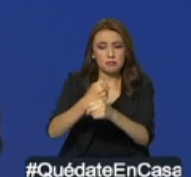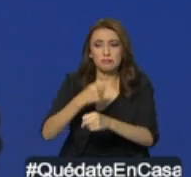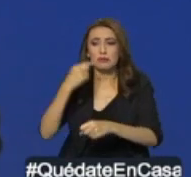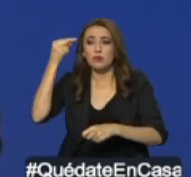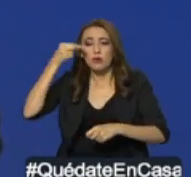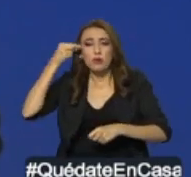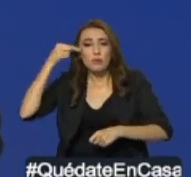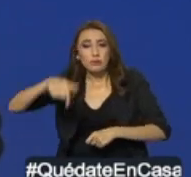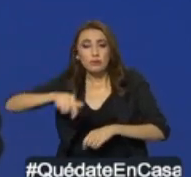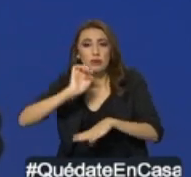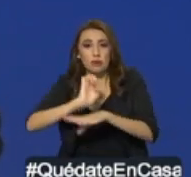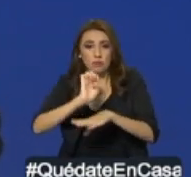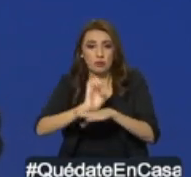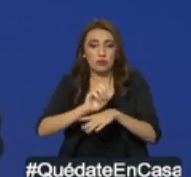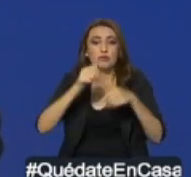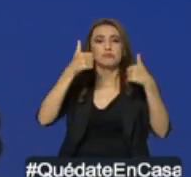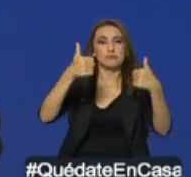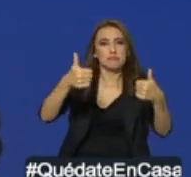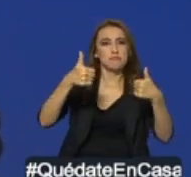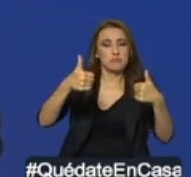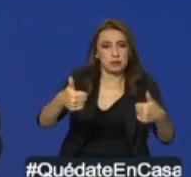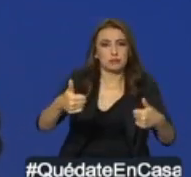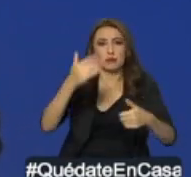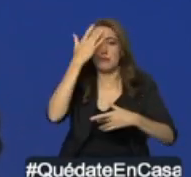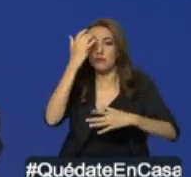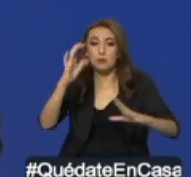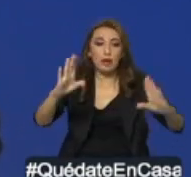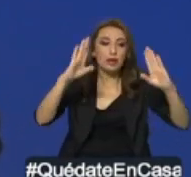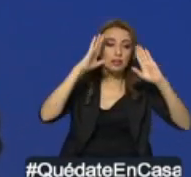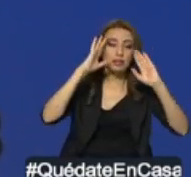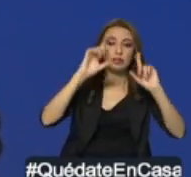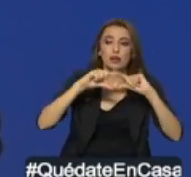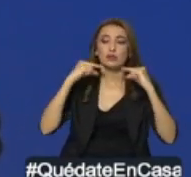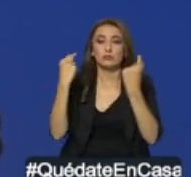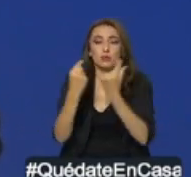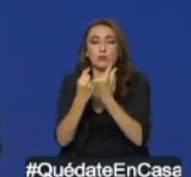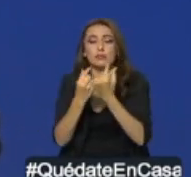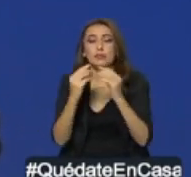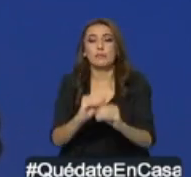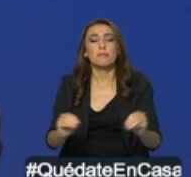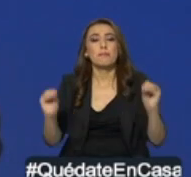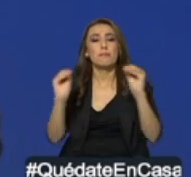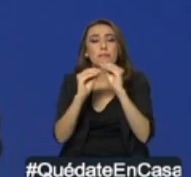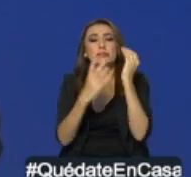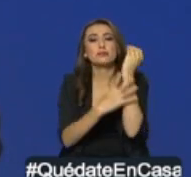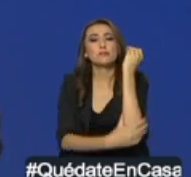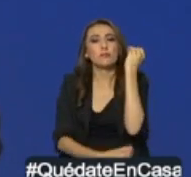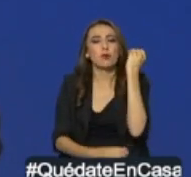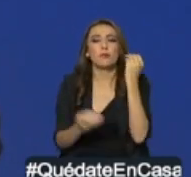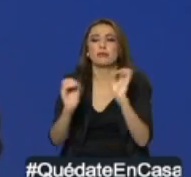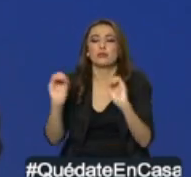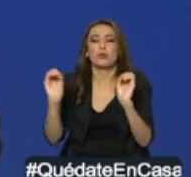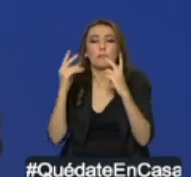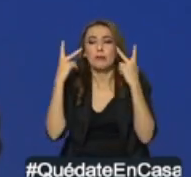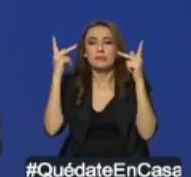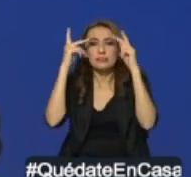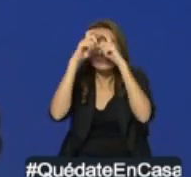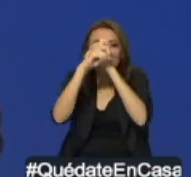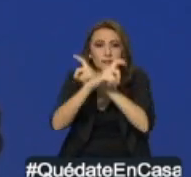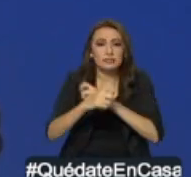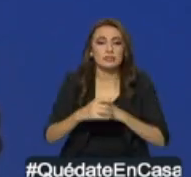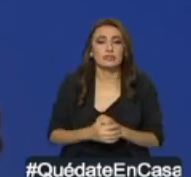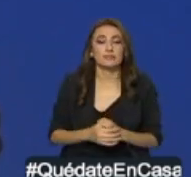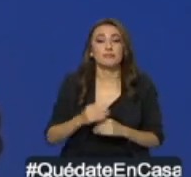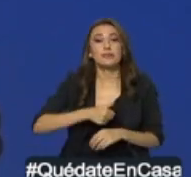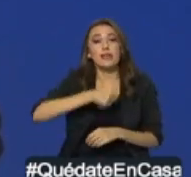gobierno ecuatoriano para atender a los sectores de mayor vulnerabilidad en esta pandemia el día de ayer la unión europea